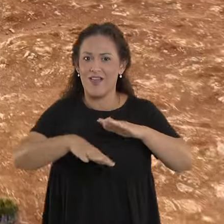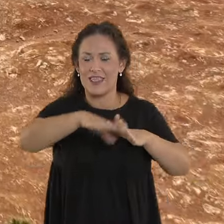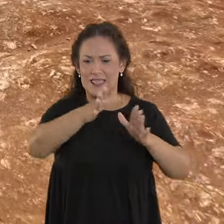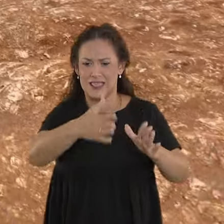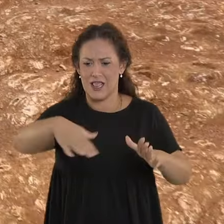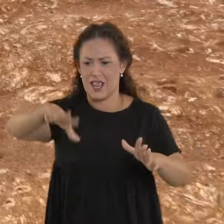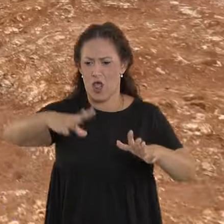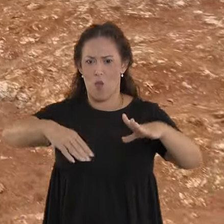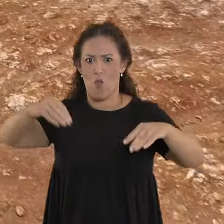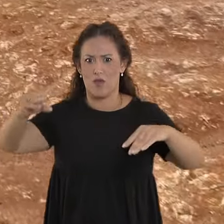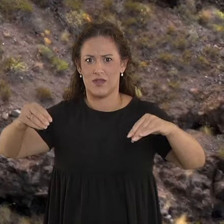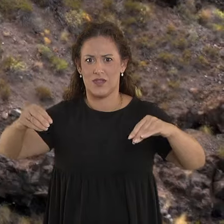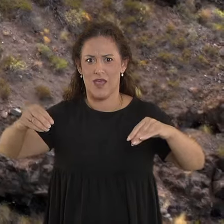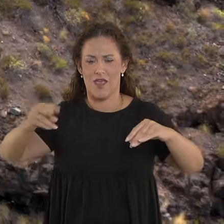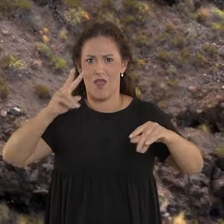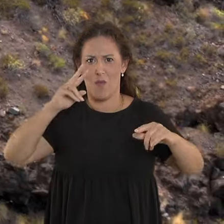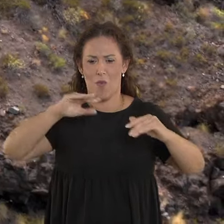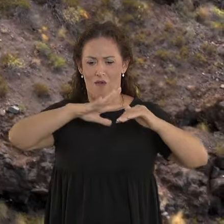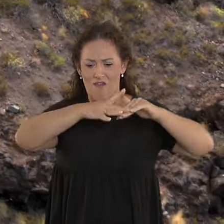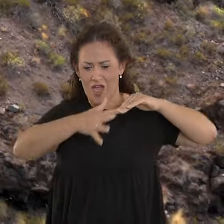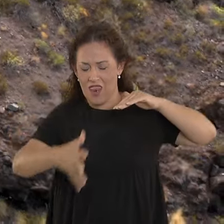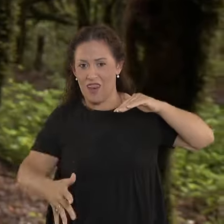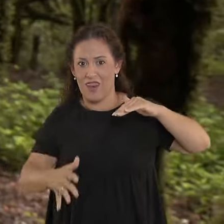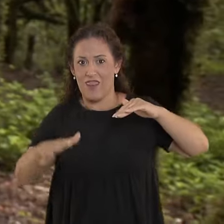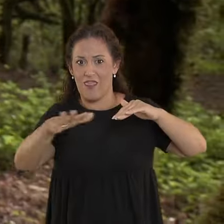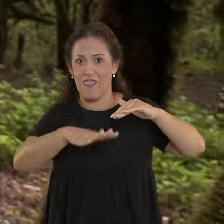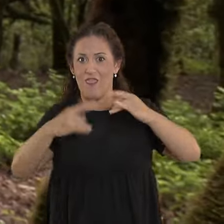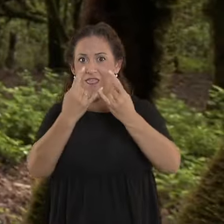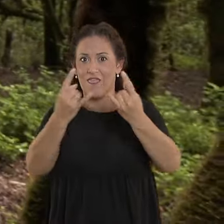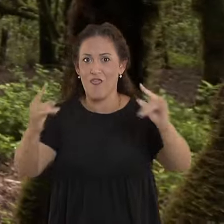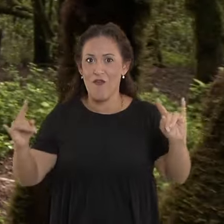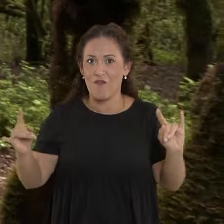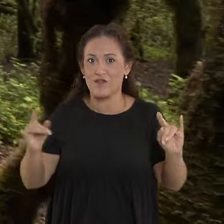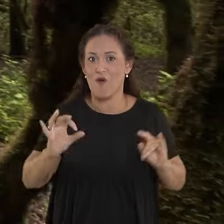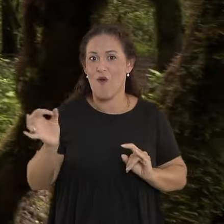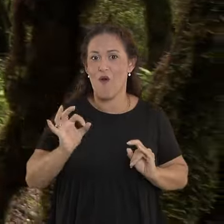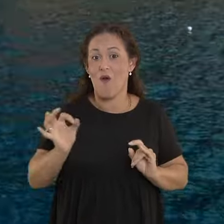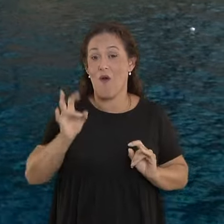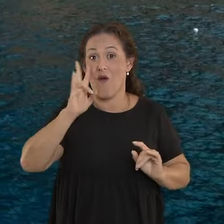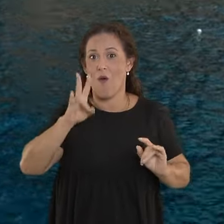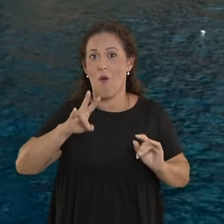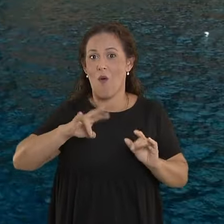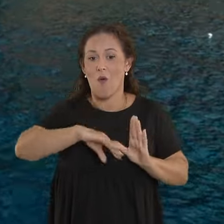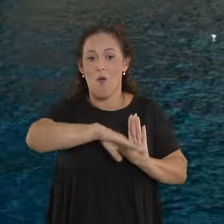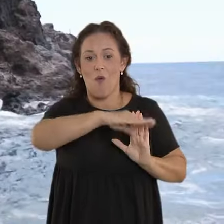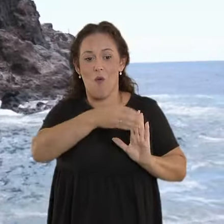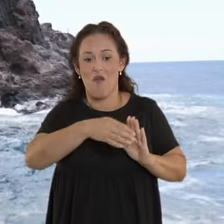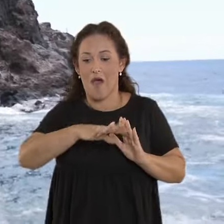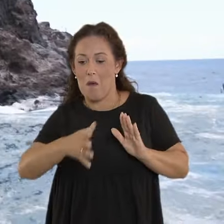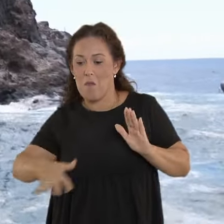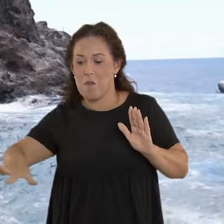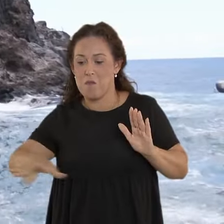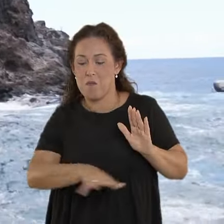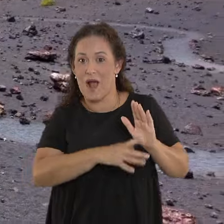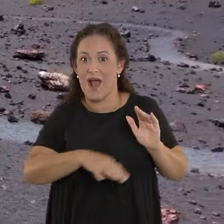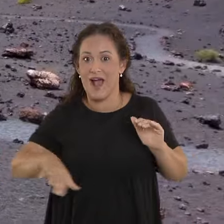de terrenos montañosos, en el fondo de un barranco, en el corazón de un bosque frondoso, en alguna cueva a la orilla